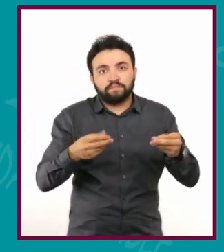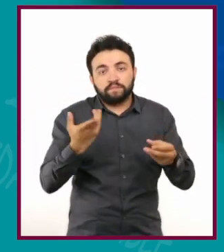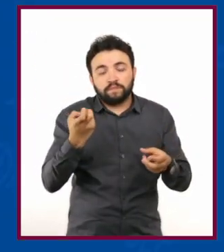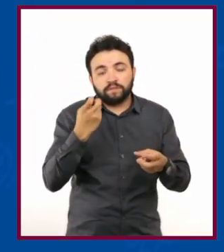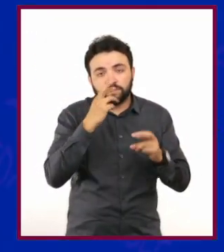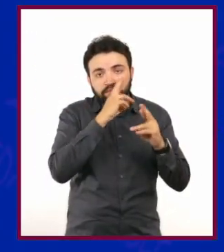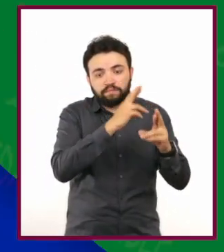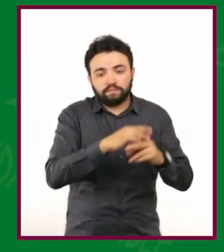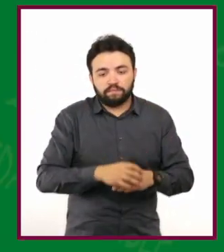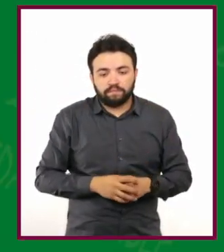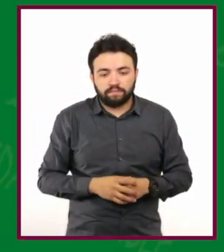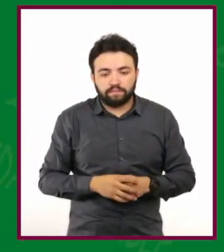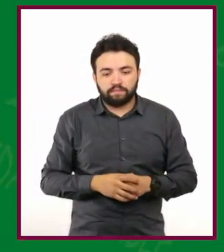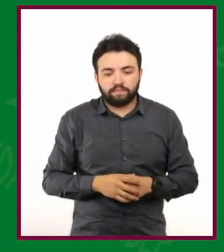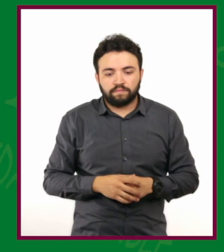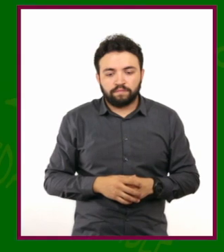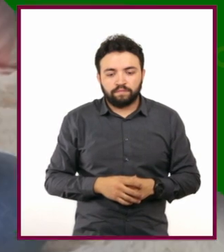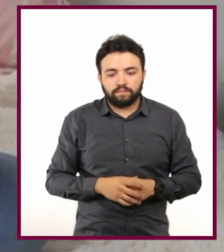ellas.